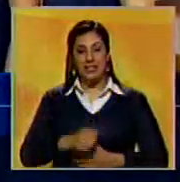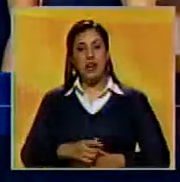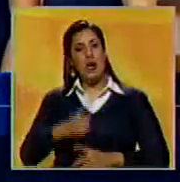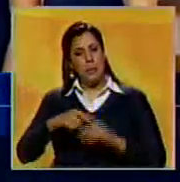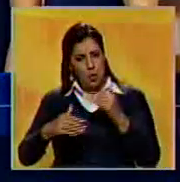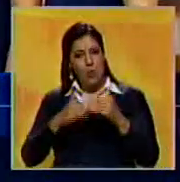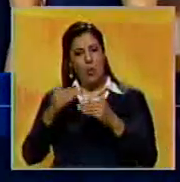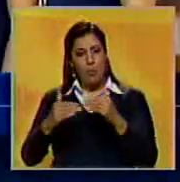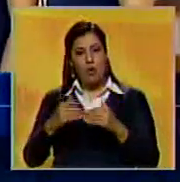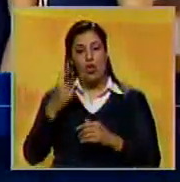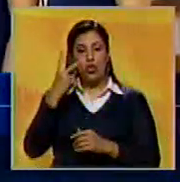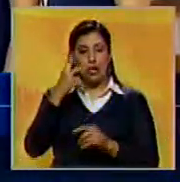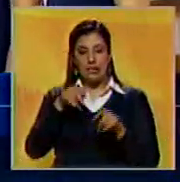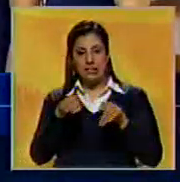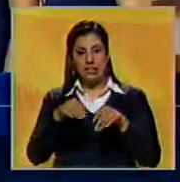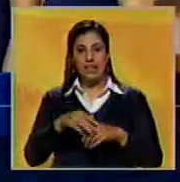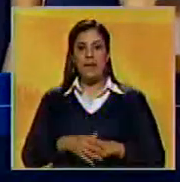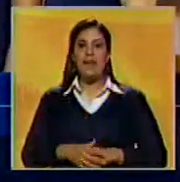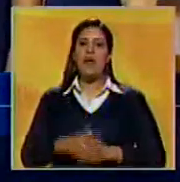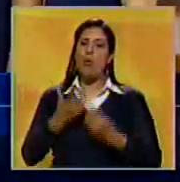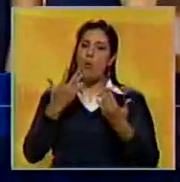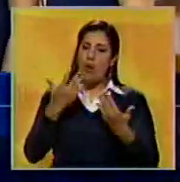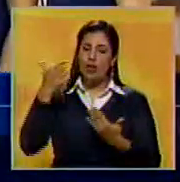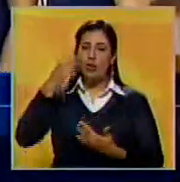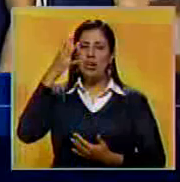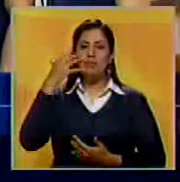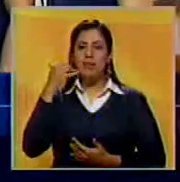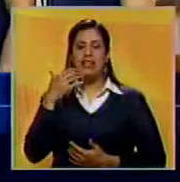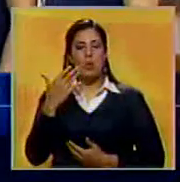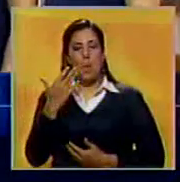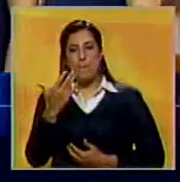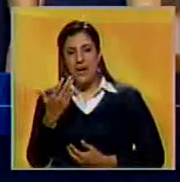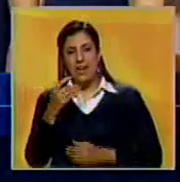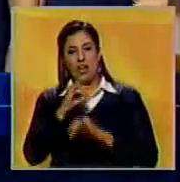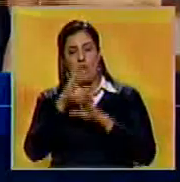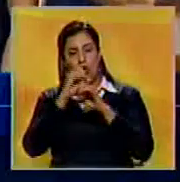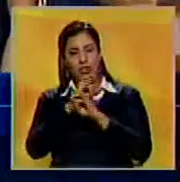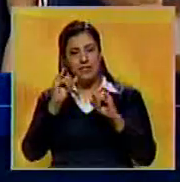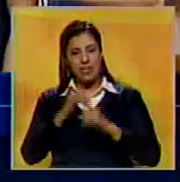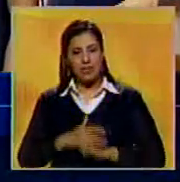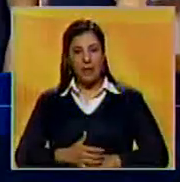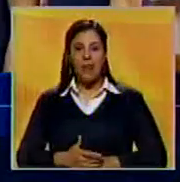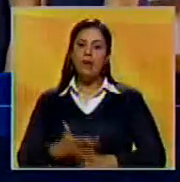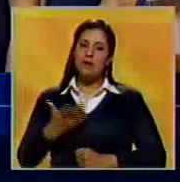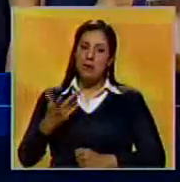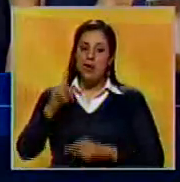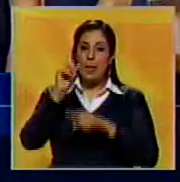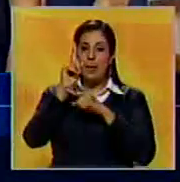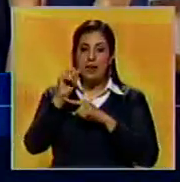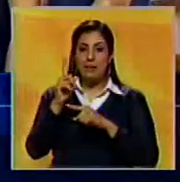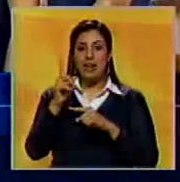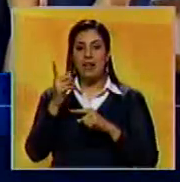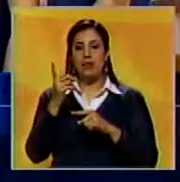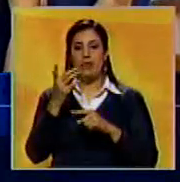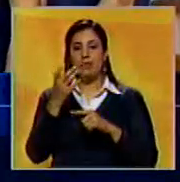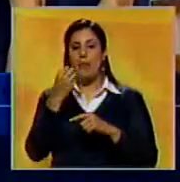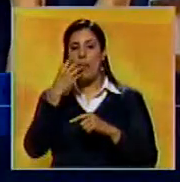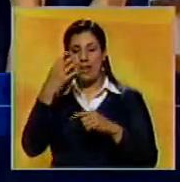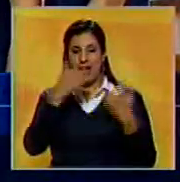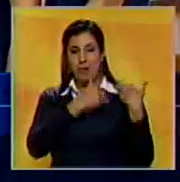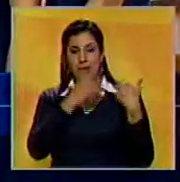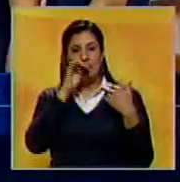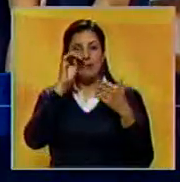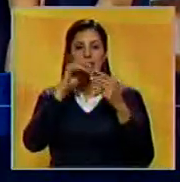pero ahí vamos. Por acá hay dos pies izquierdo entonces. Sí, ¿cuáles son tus expectativas para la noche final? Bueno, primero que nada, hacer un buen